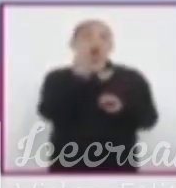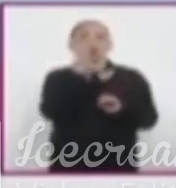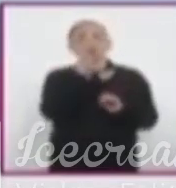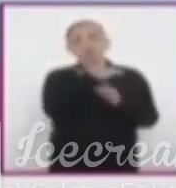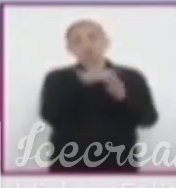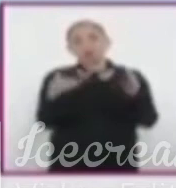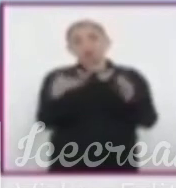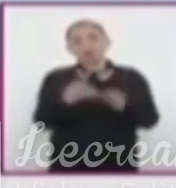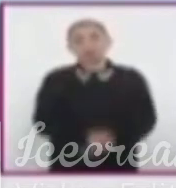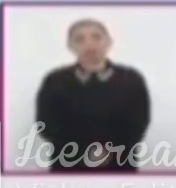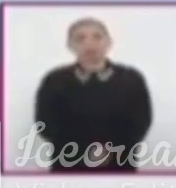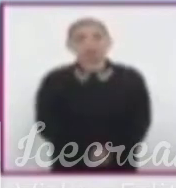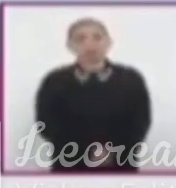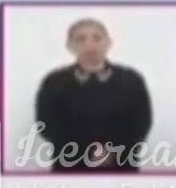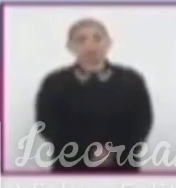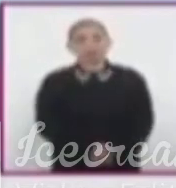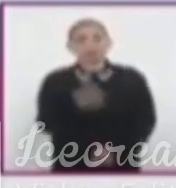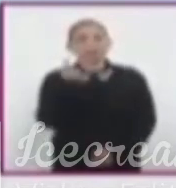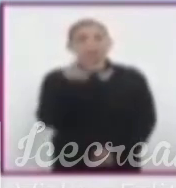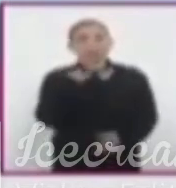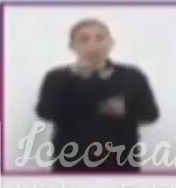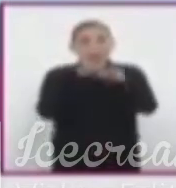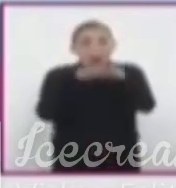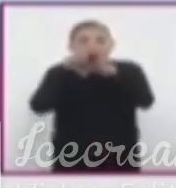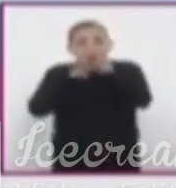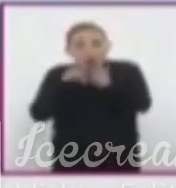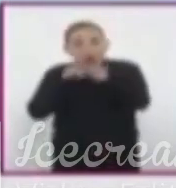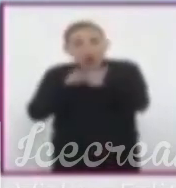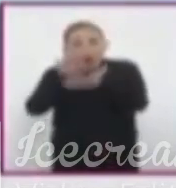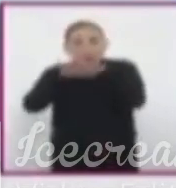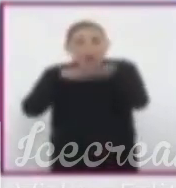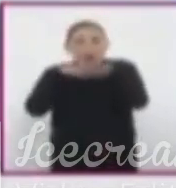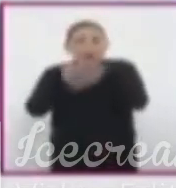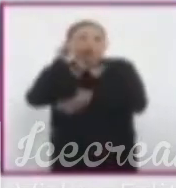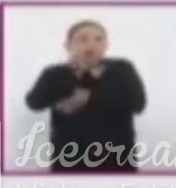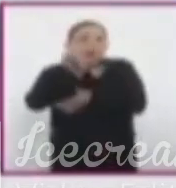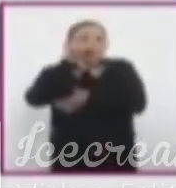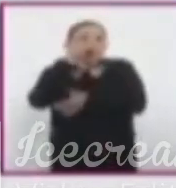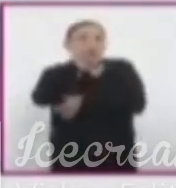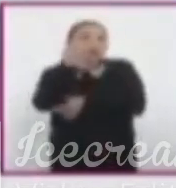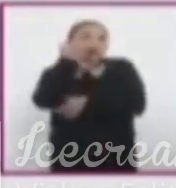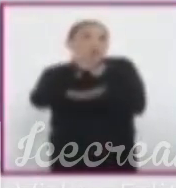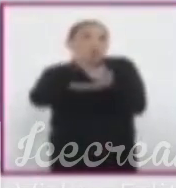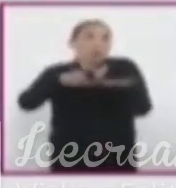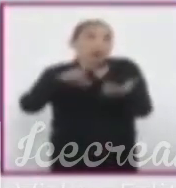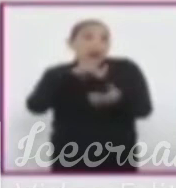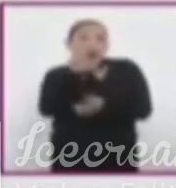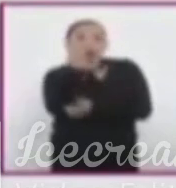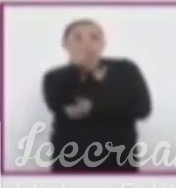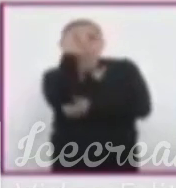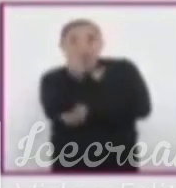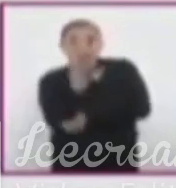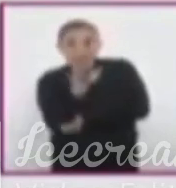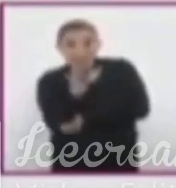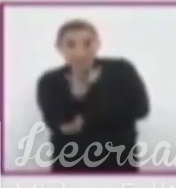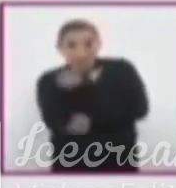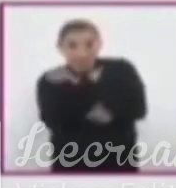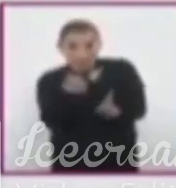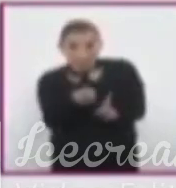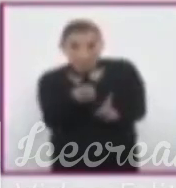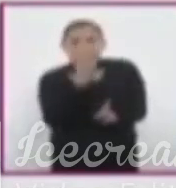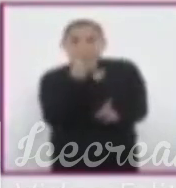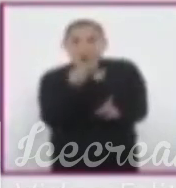2.5. Para no estar coloreando cuadritos cada vez que desees obtener el 1% de manera